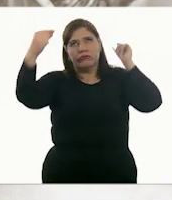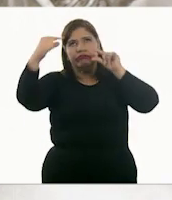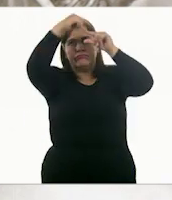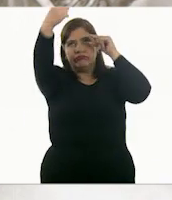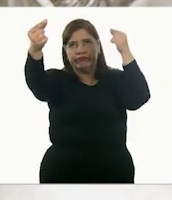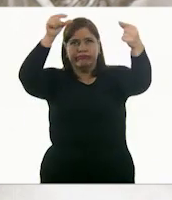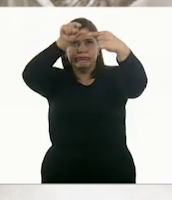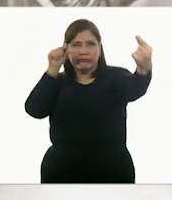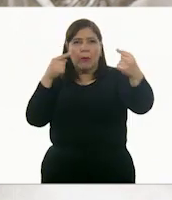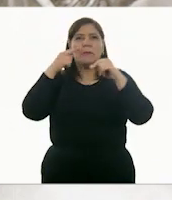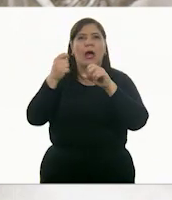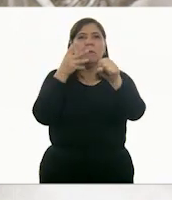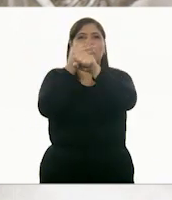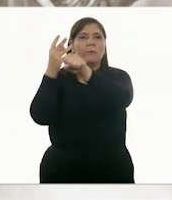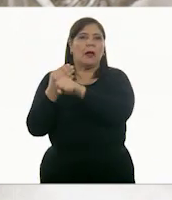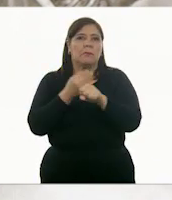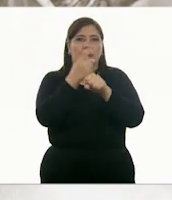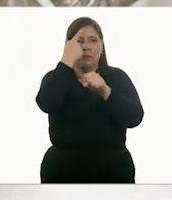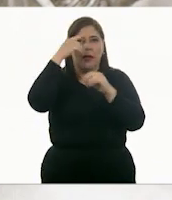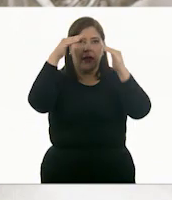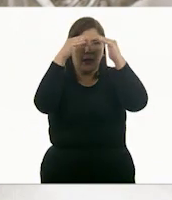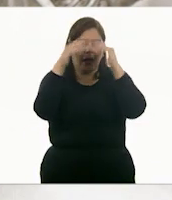temporales.